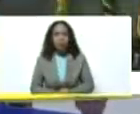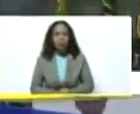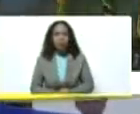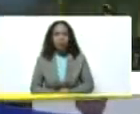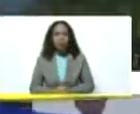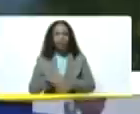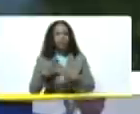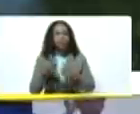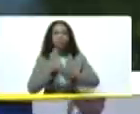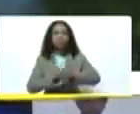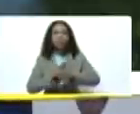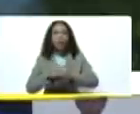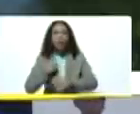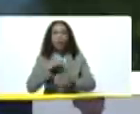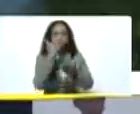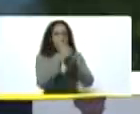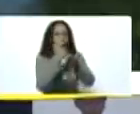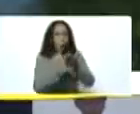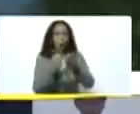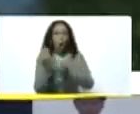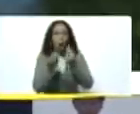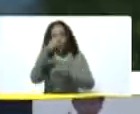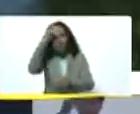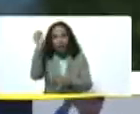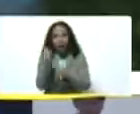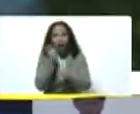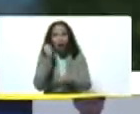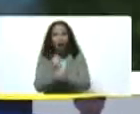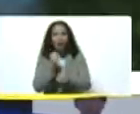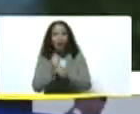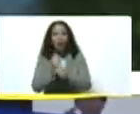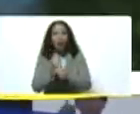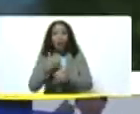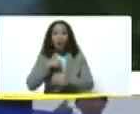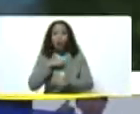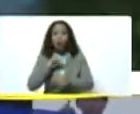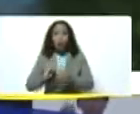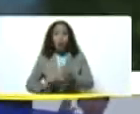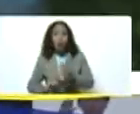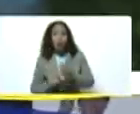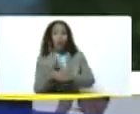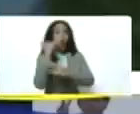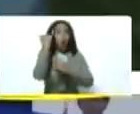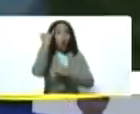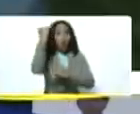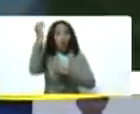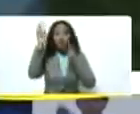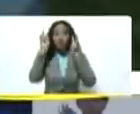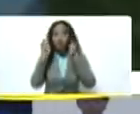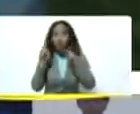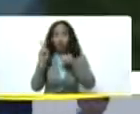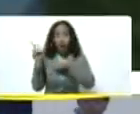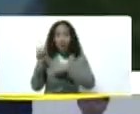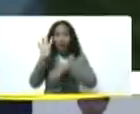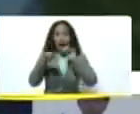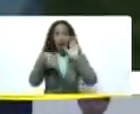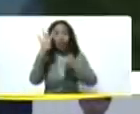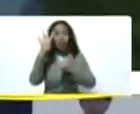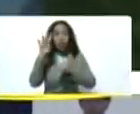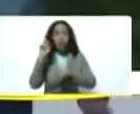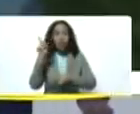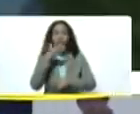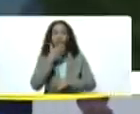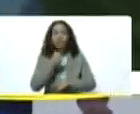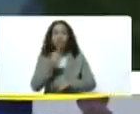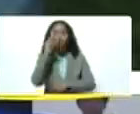de lo que ha sido nuestra agenda de trabajo desde que fuimos fundados aquel 14